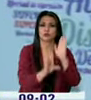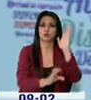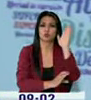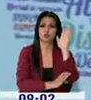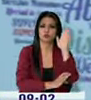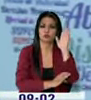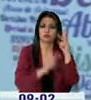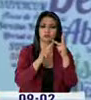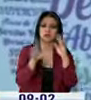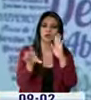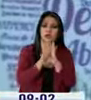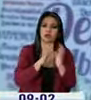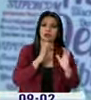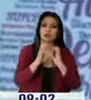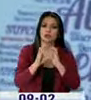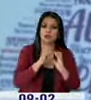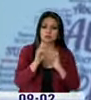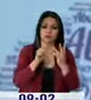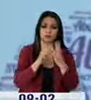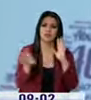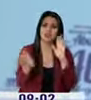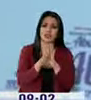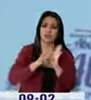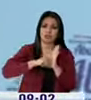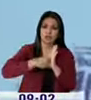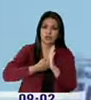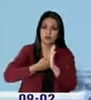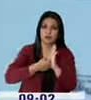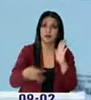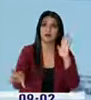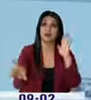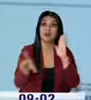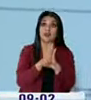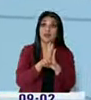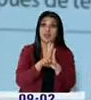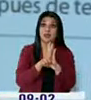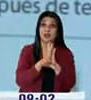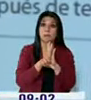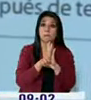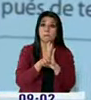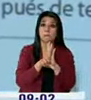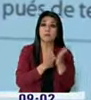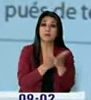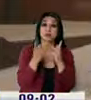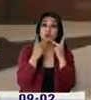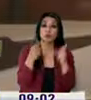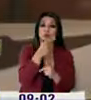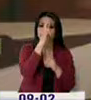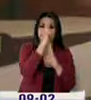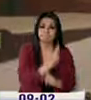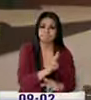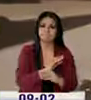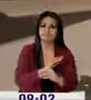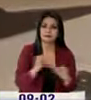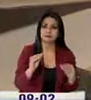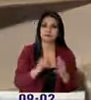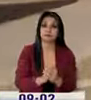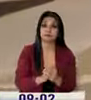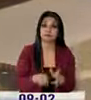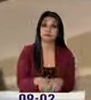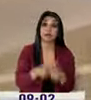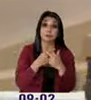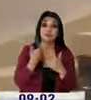Ley Orgánica de Comunicación, la Ley de la Contraloría y la Ley Orgánica del Servicio Público. Que la recolección de